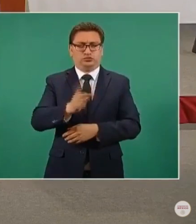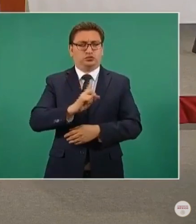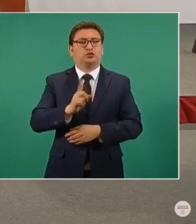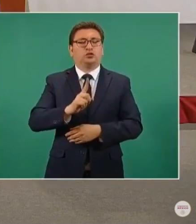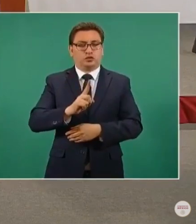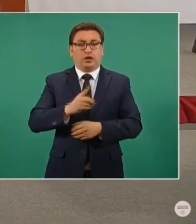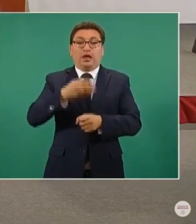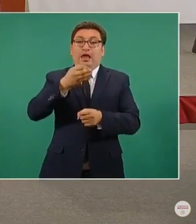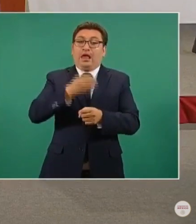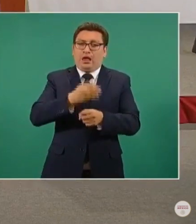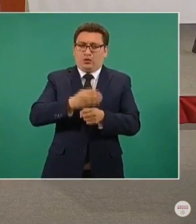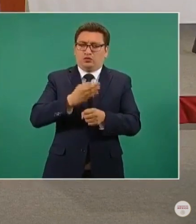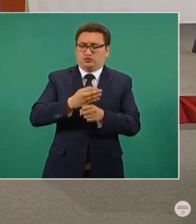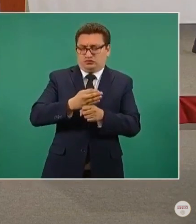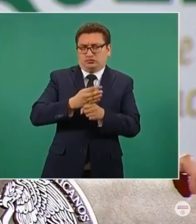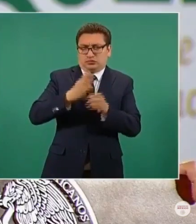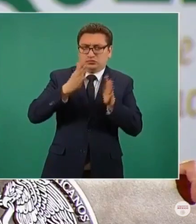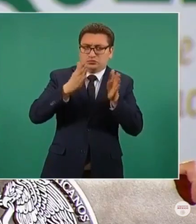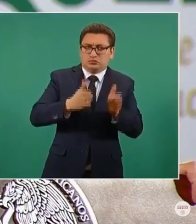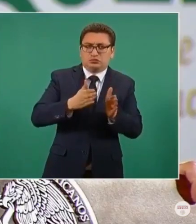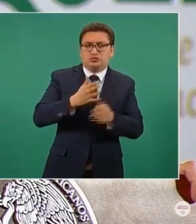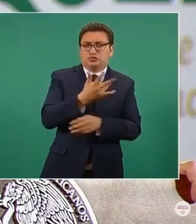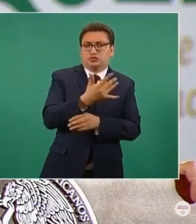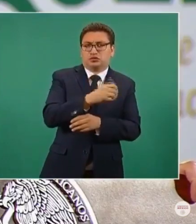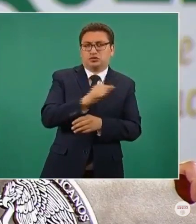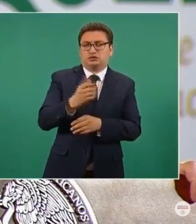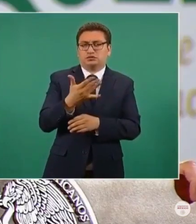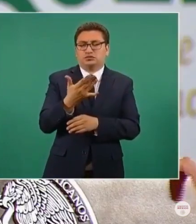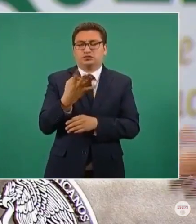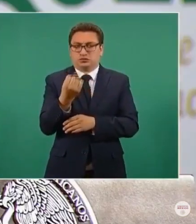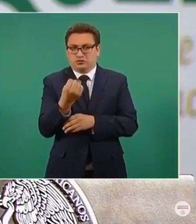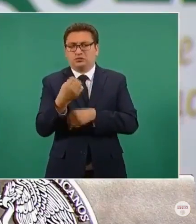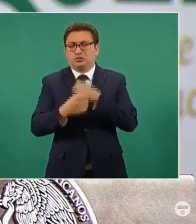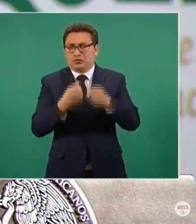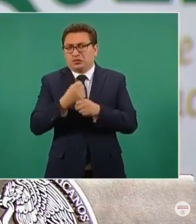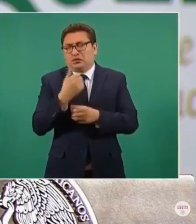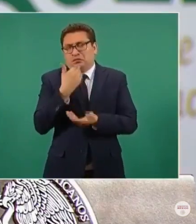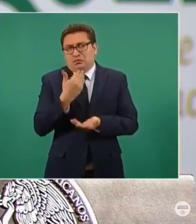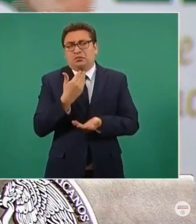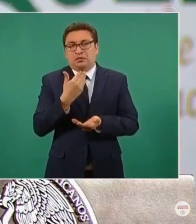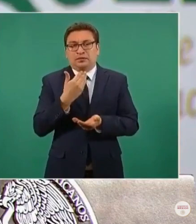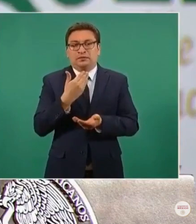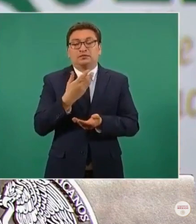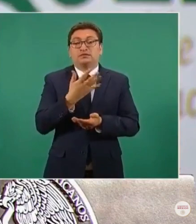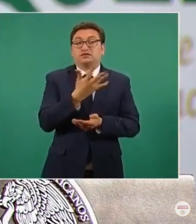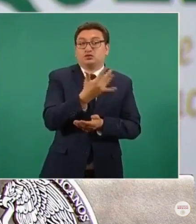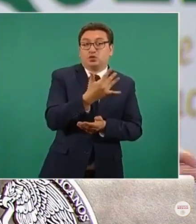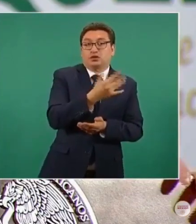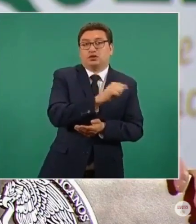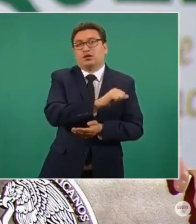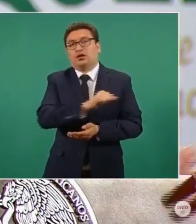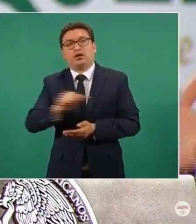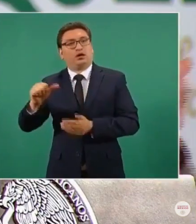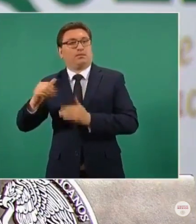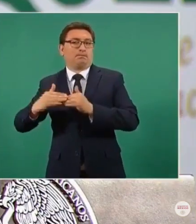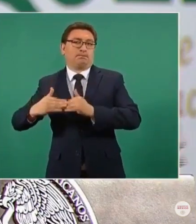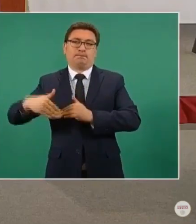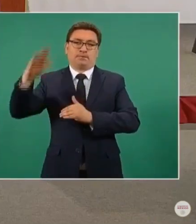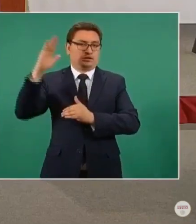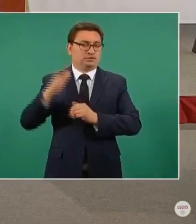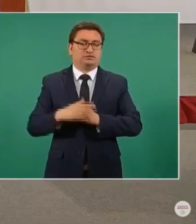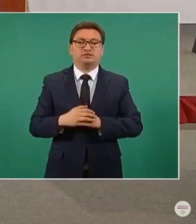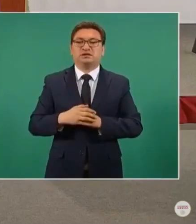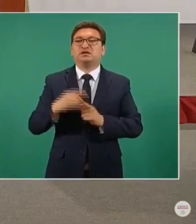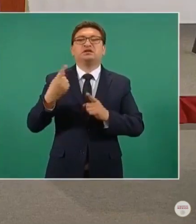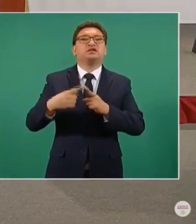etapa en este momento formalmente está definida 50 a 59, en realidad es 50 y más si alguien faltó, que